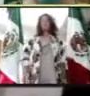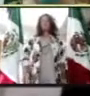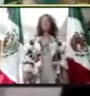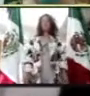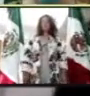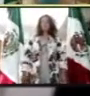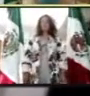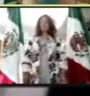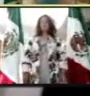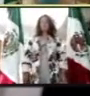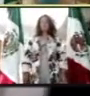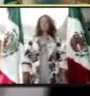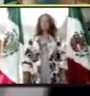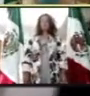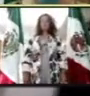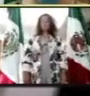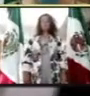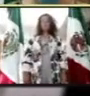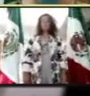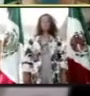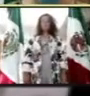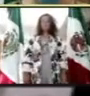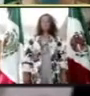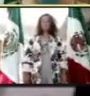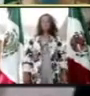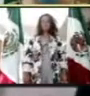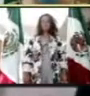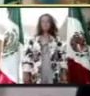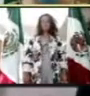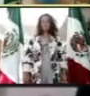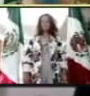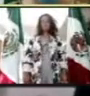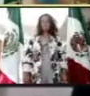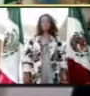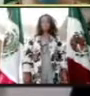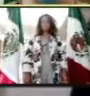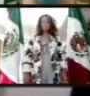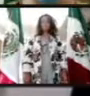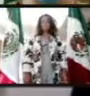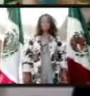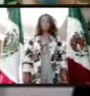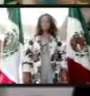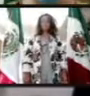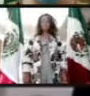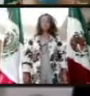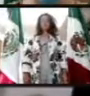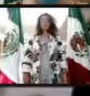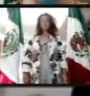Thank you.